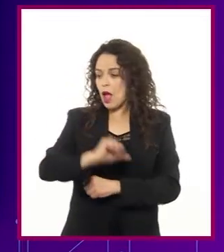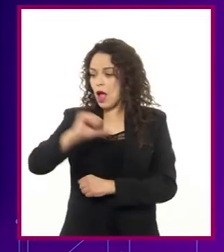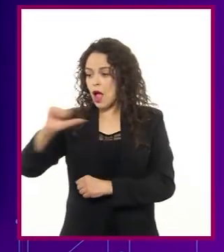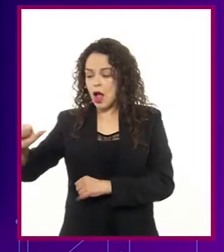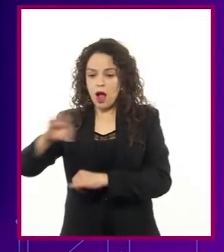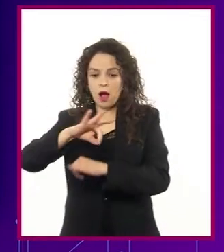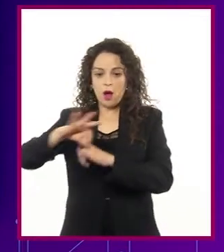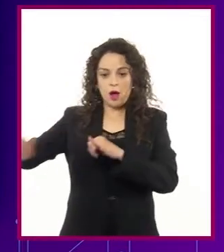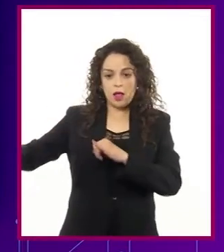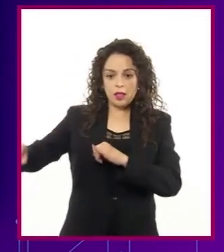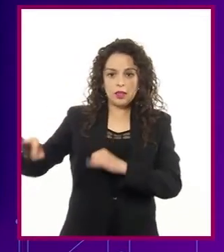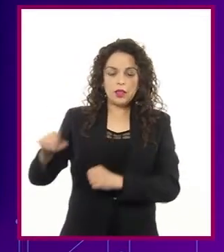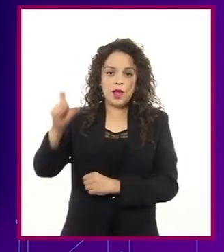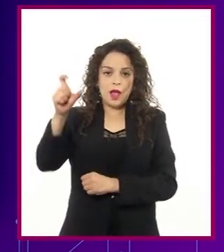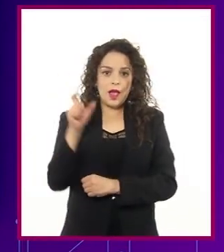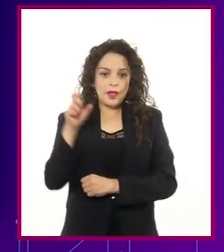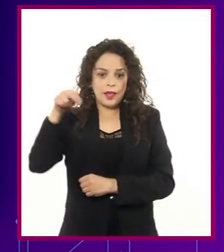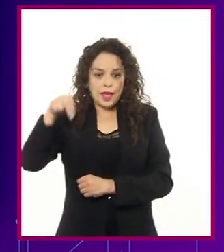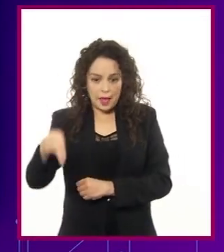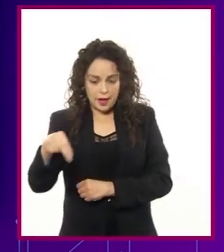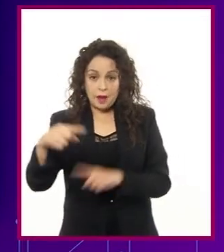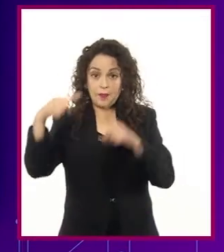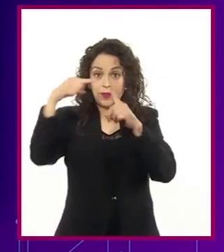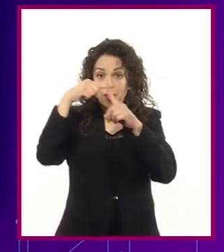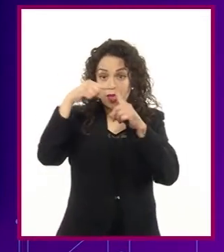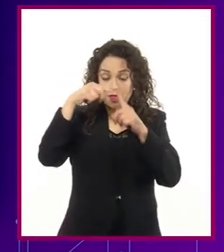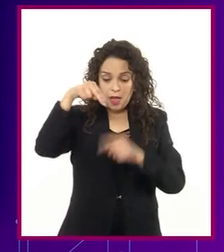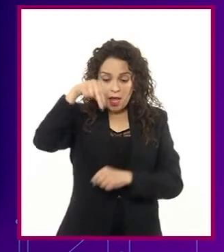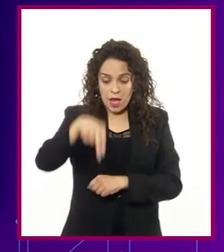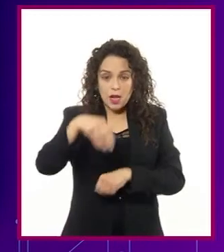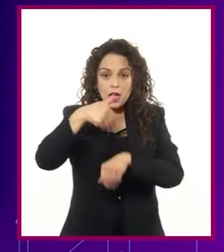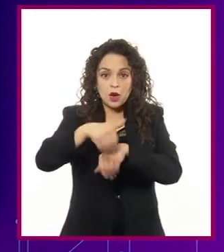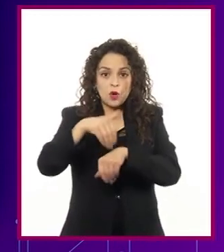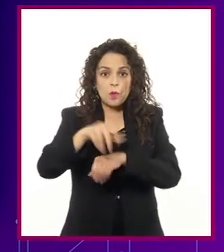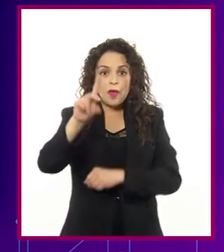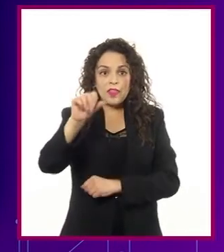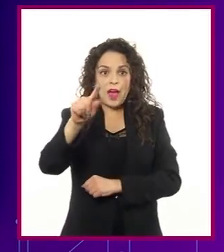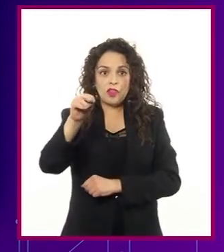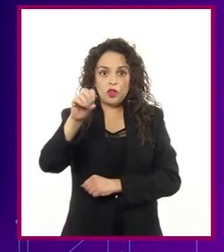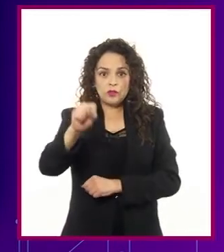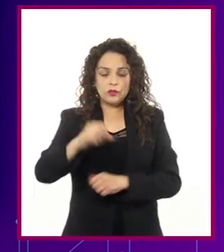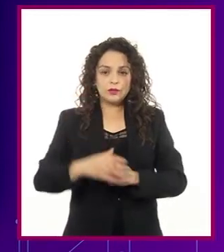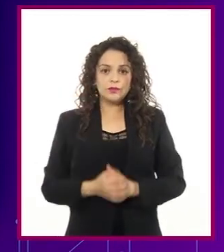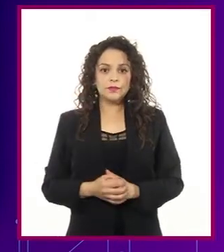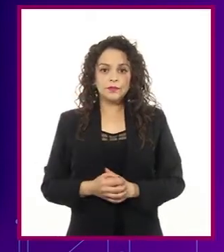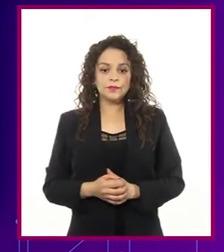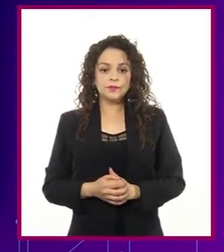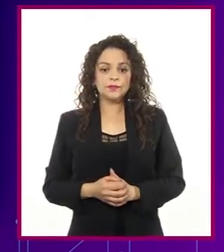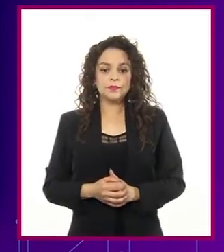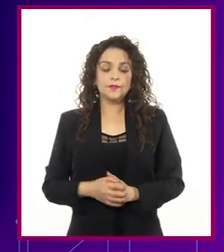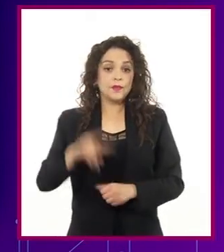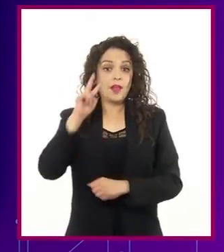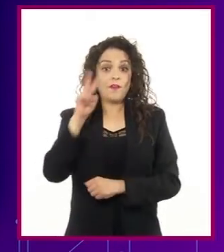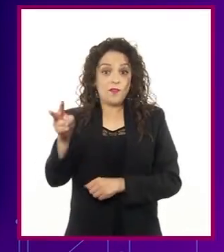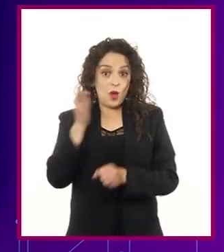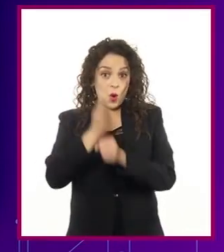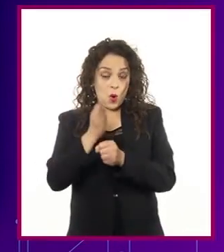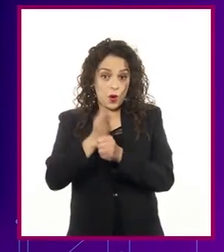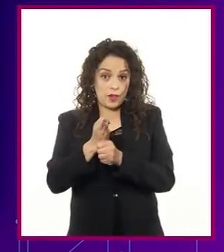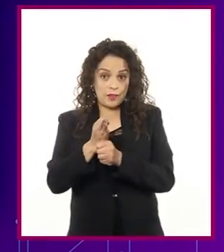término, dividido entre el número de datos n. En la expresión que vemos en